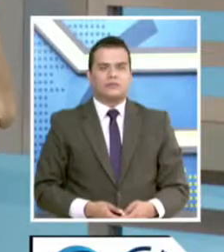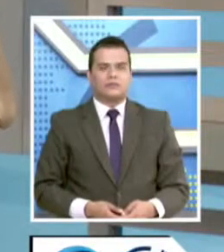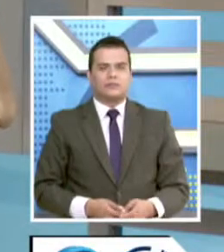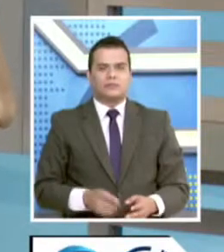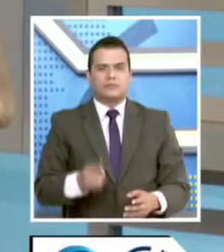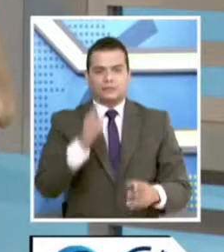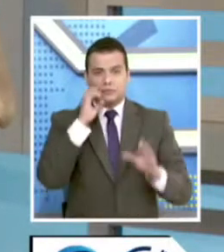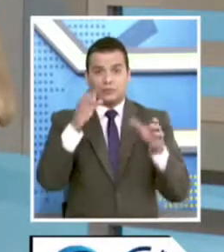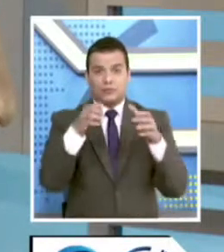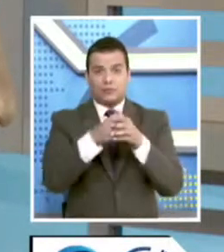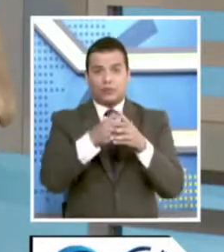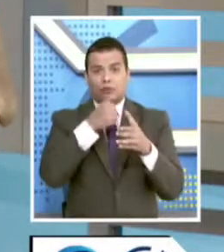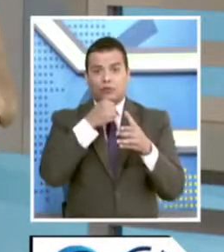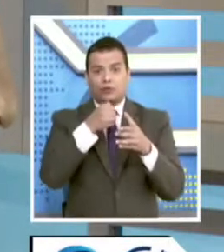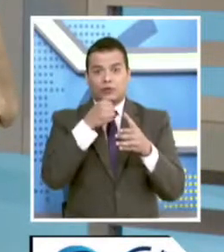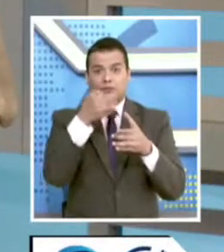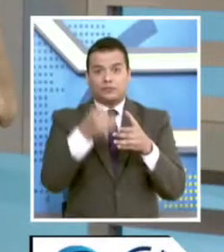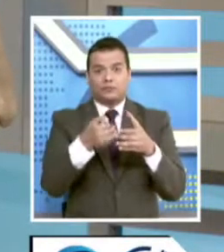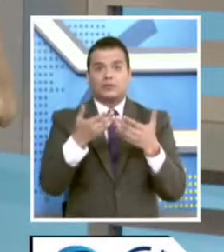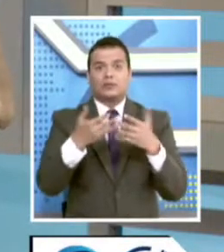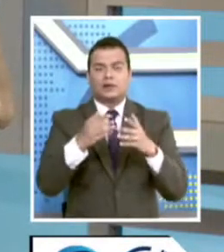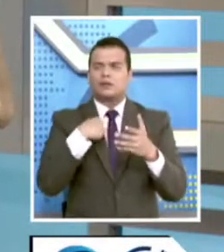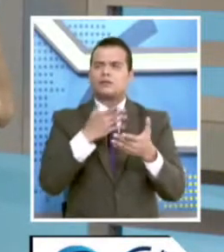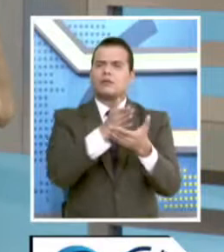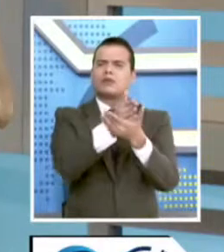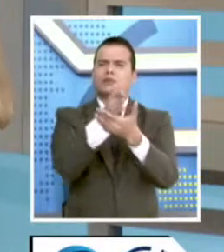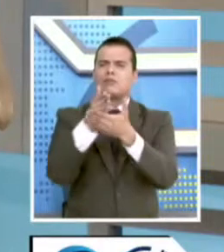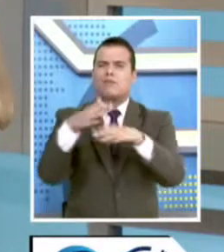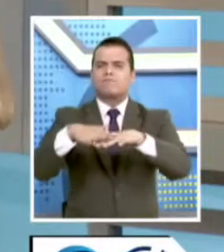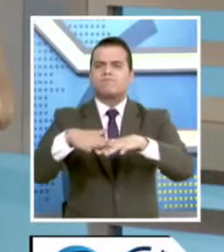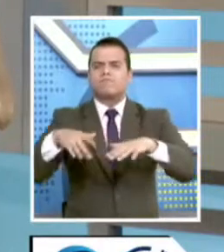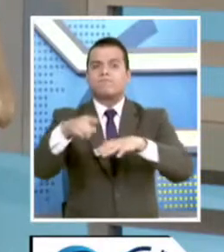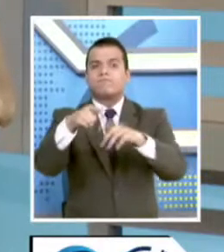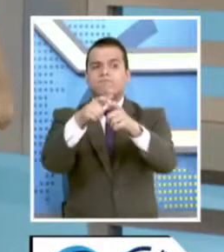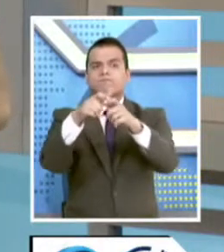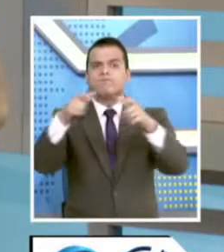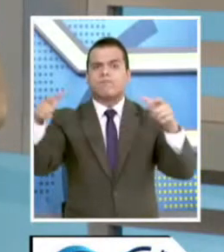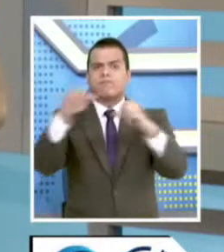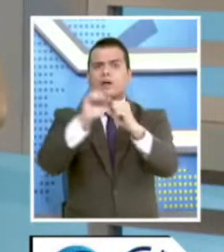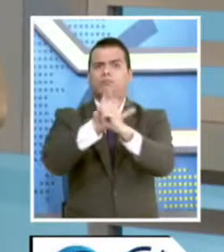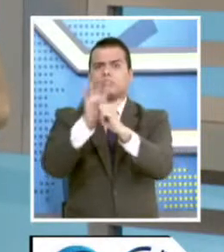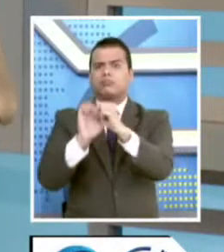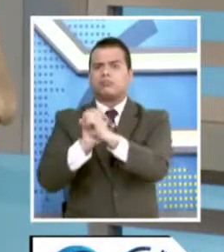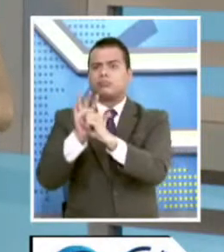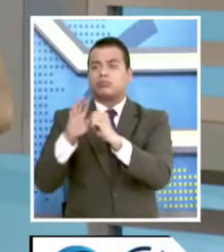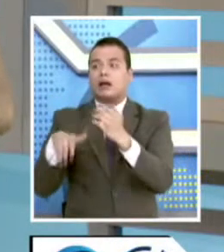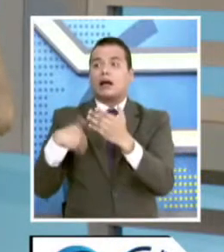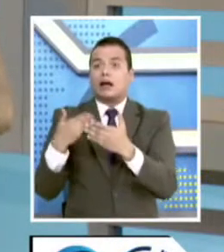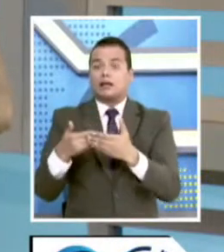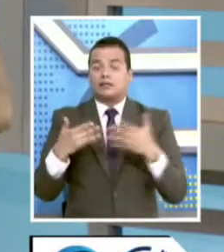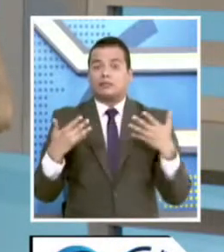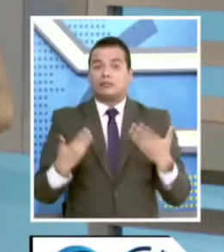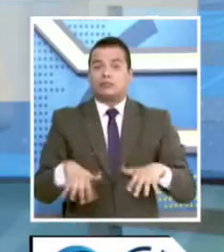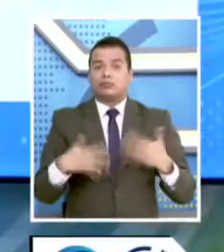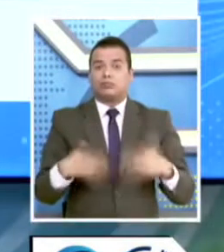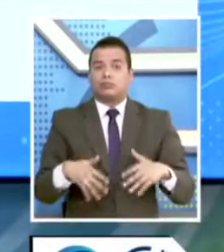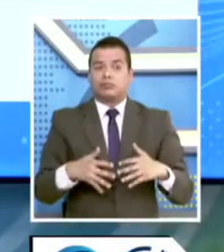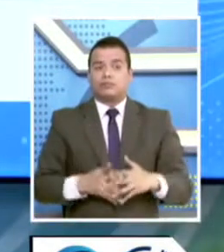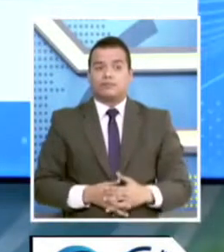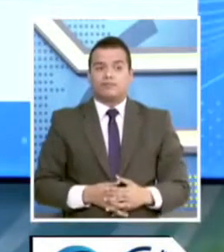atención que un equipo periodístico de 90 minutos hizo un recorrido por los sectores donde se han disparado los casos de COVID-19 en